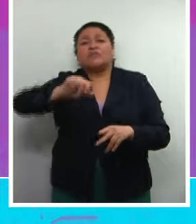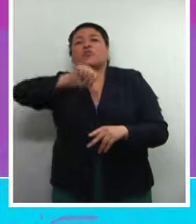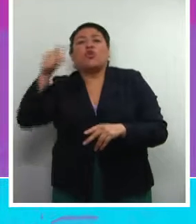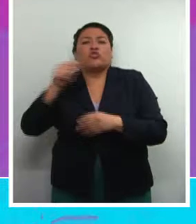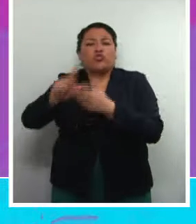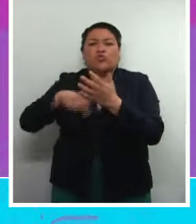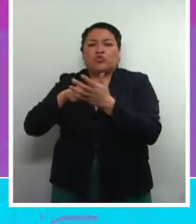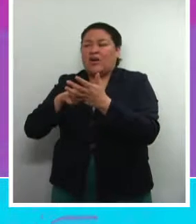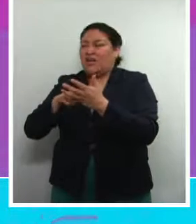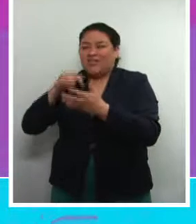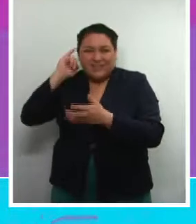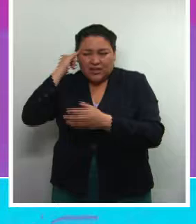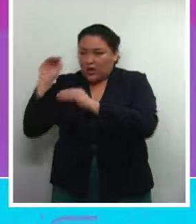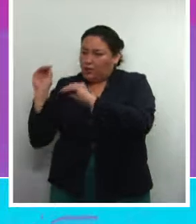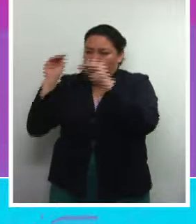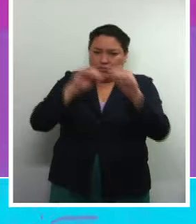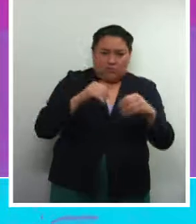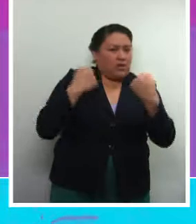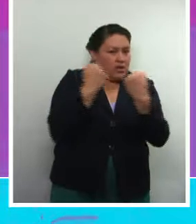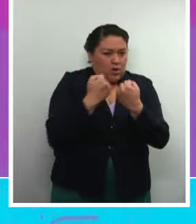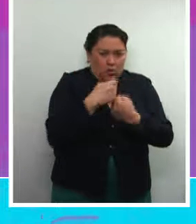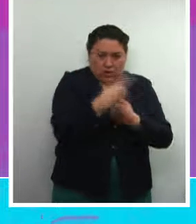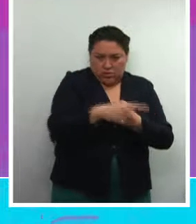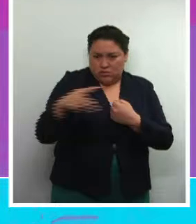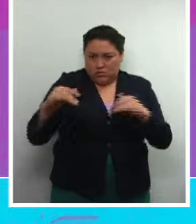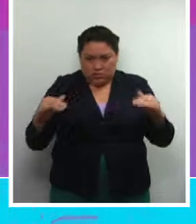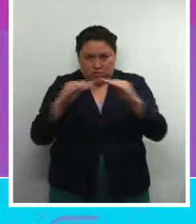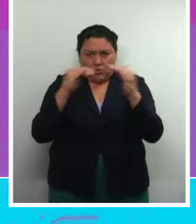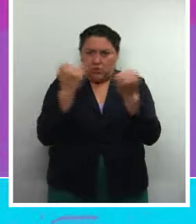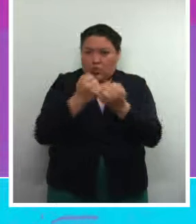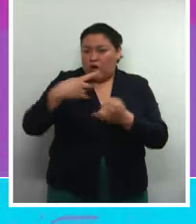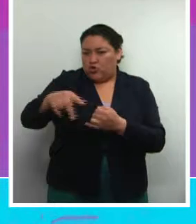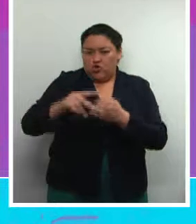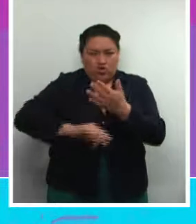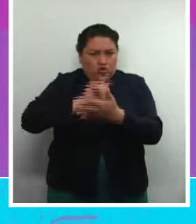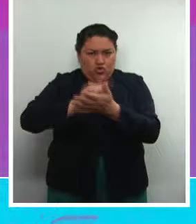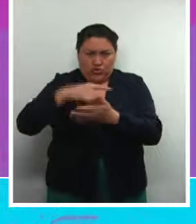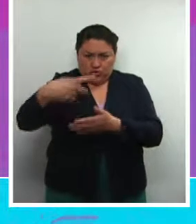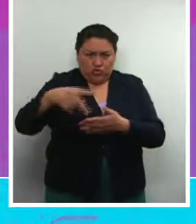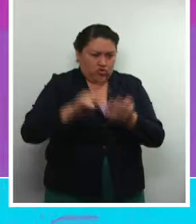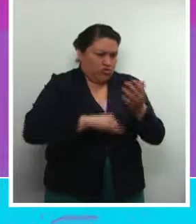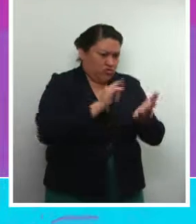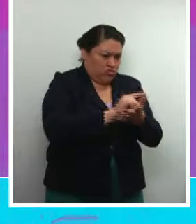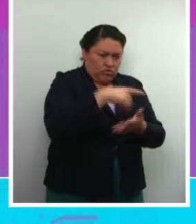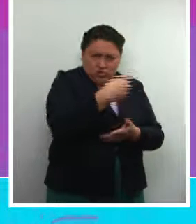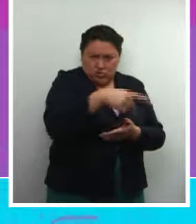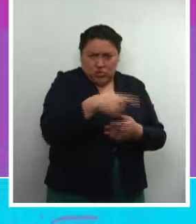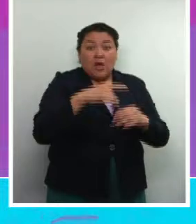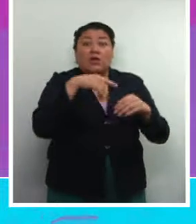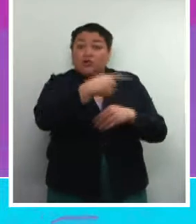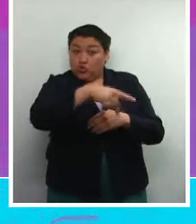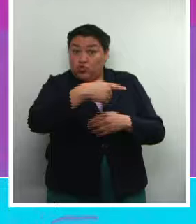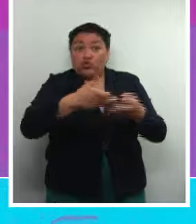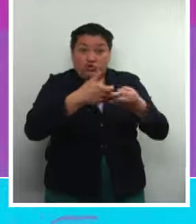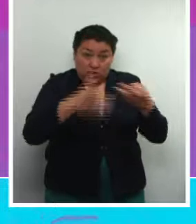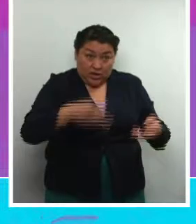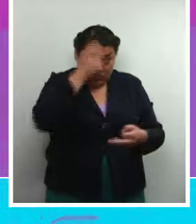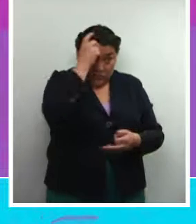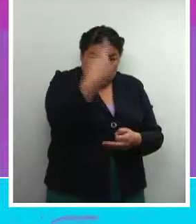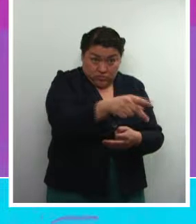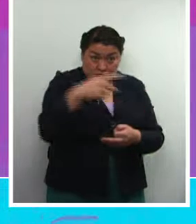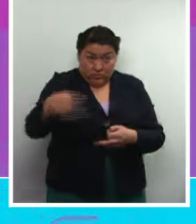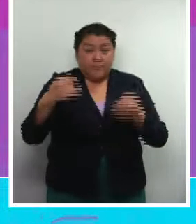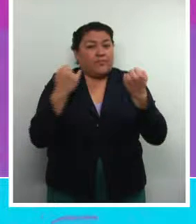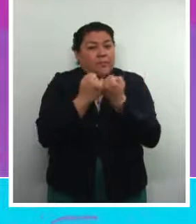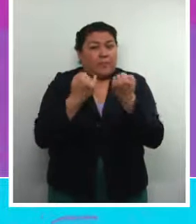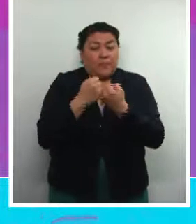derecho público con personalidad jurídica y patrimonio propio. También se refiere este artículo